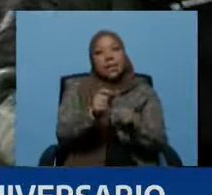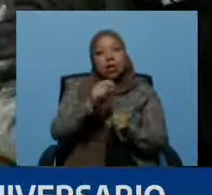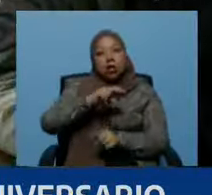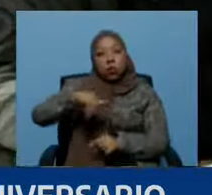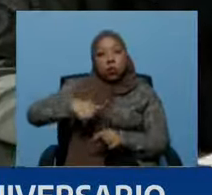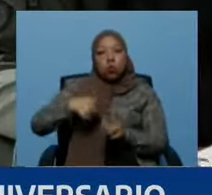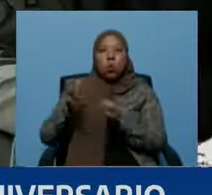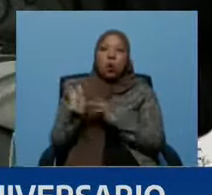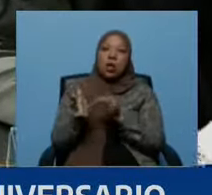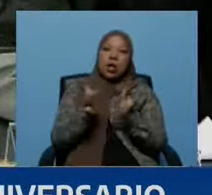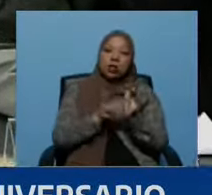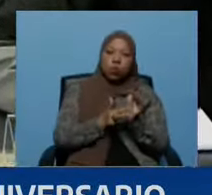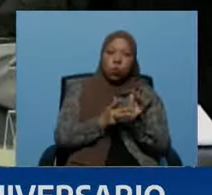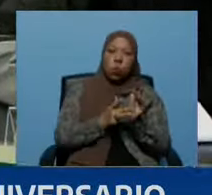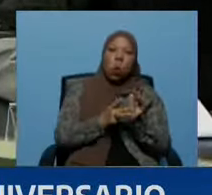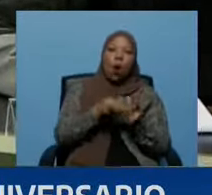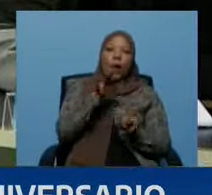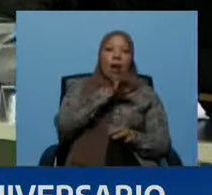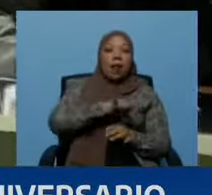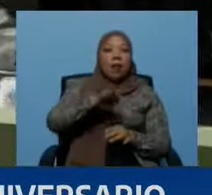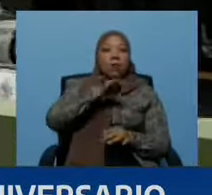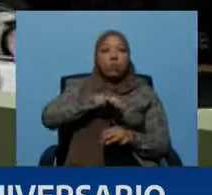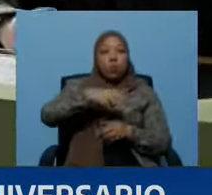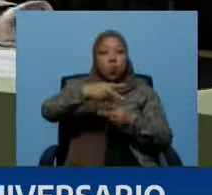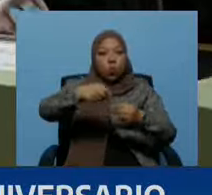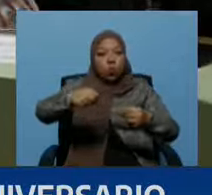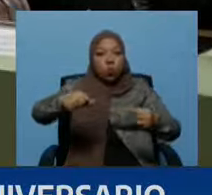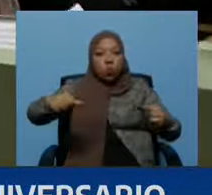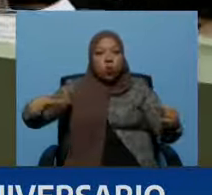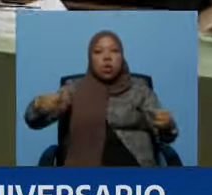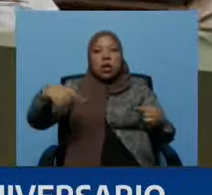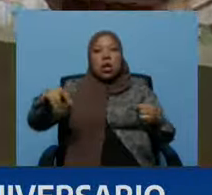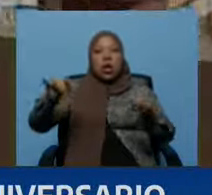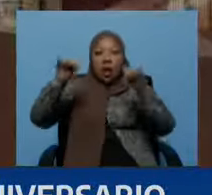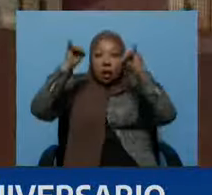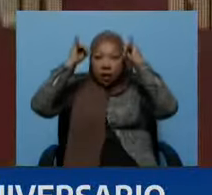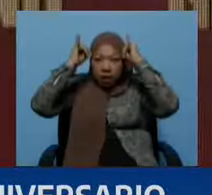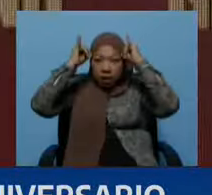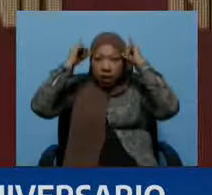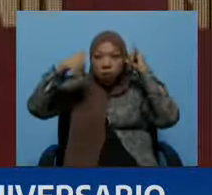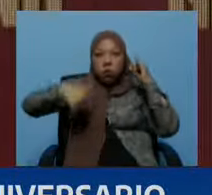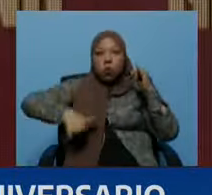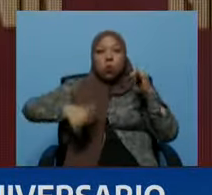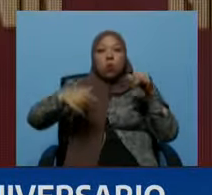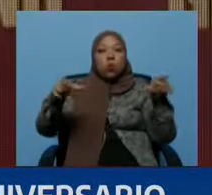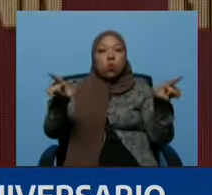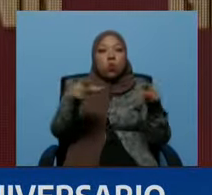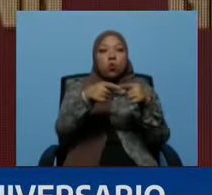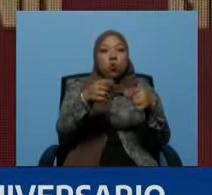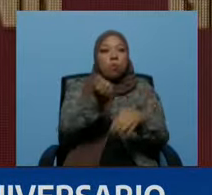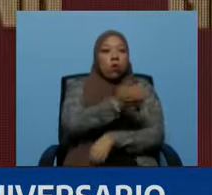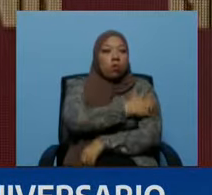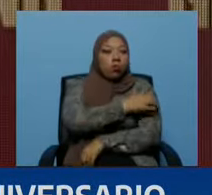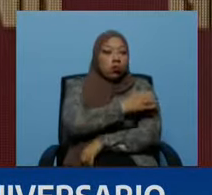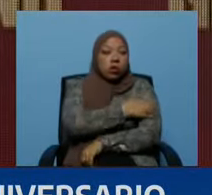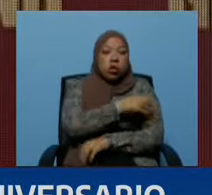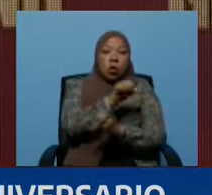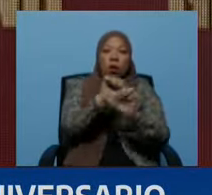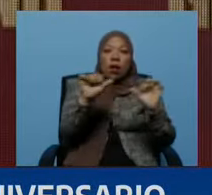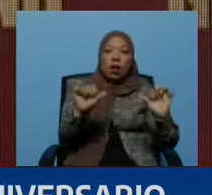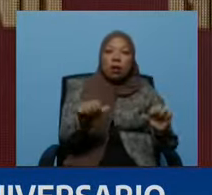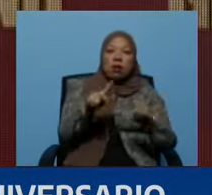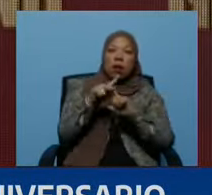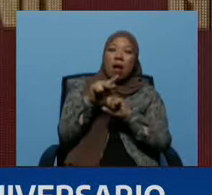Señor Jesucristo en el desierto. Y ante las fuerzas demoníacas de este fascismo criminal,